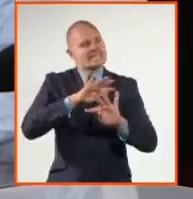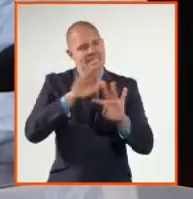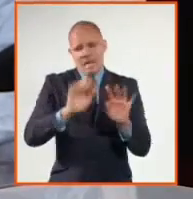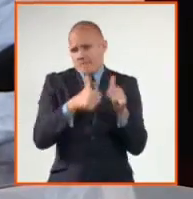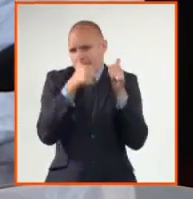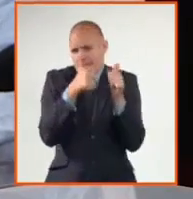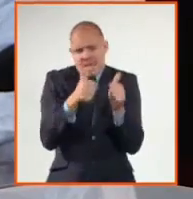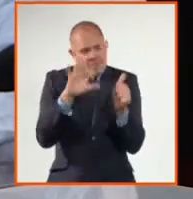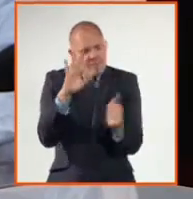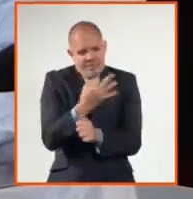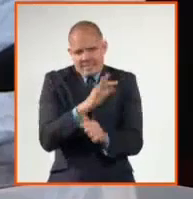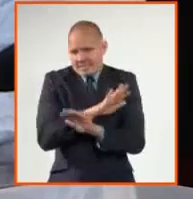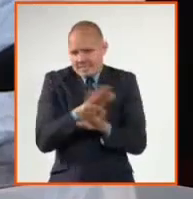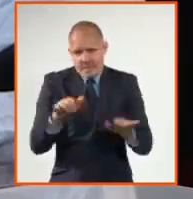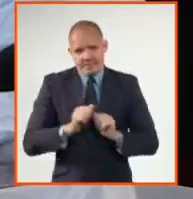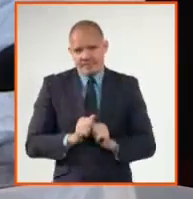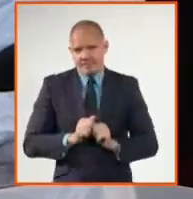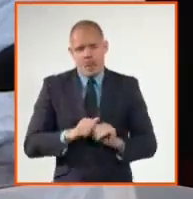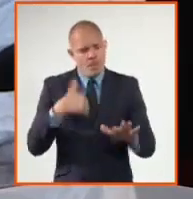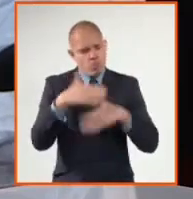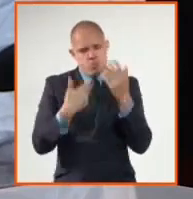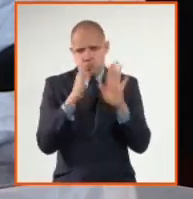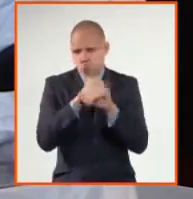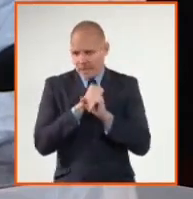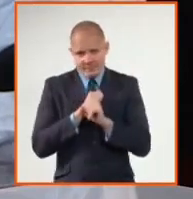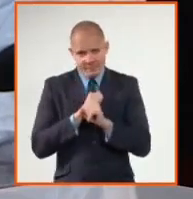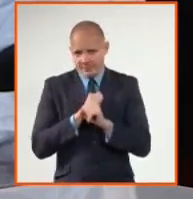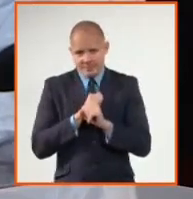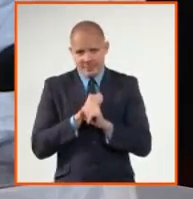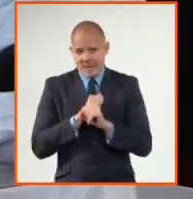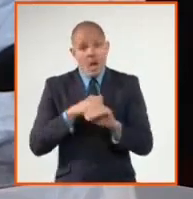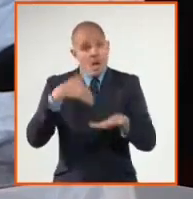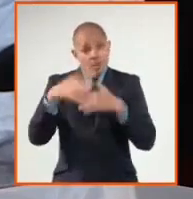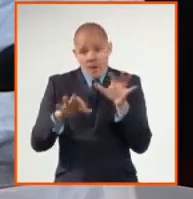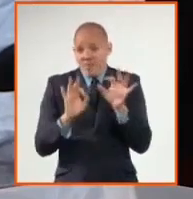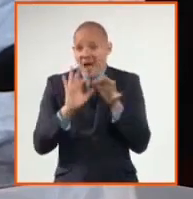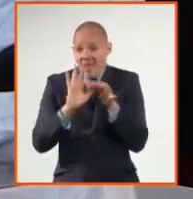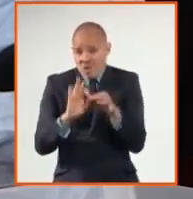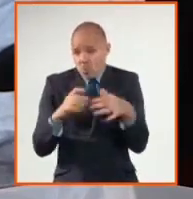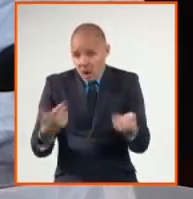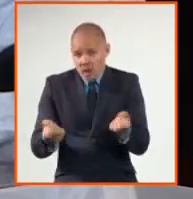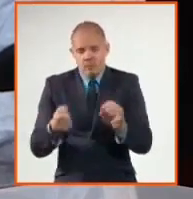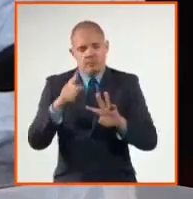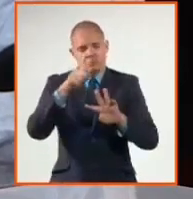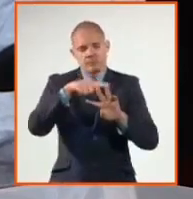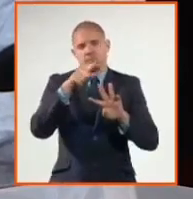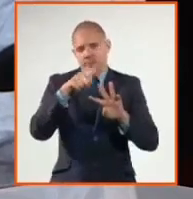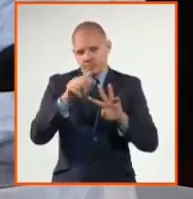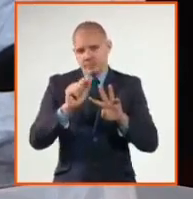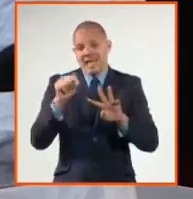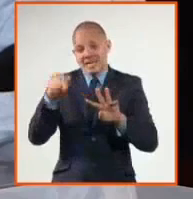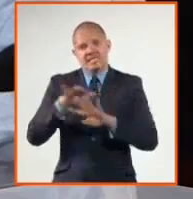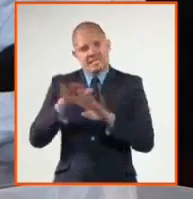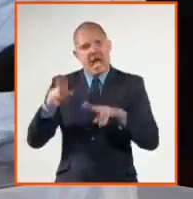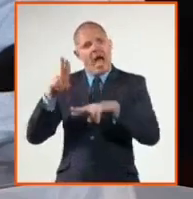revisaron están en buen estado no hay que reponer la por el momento no se presenta un daño